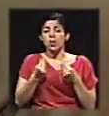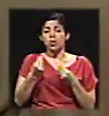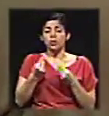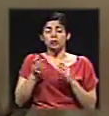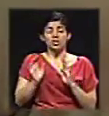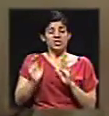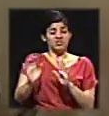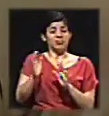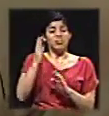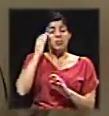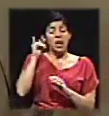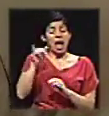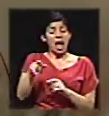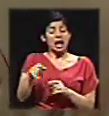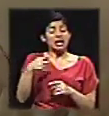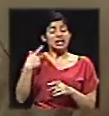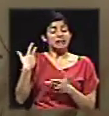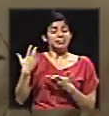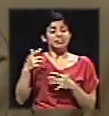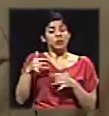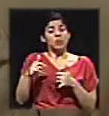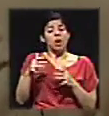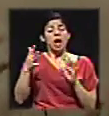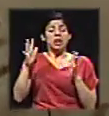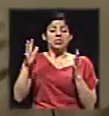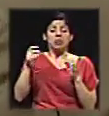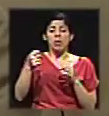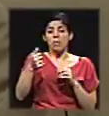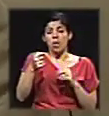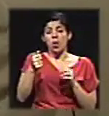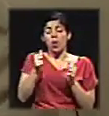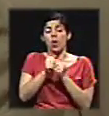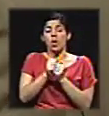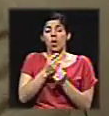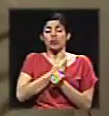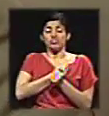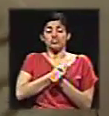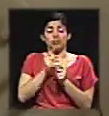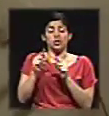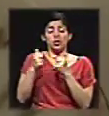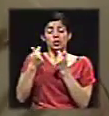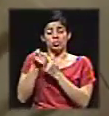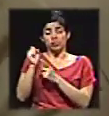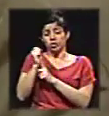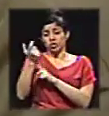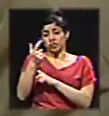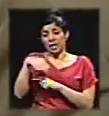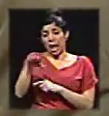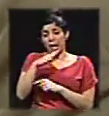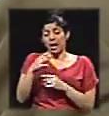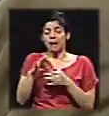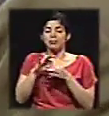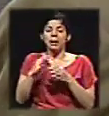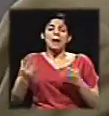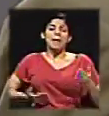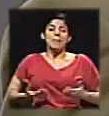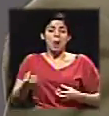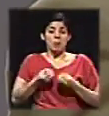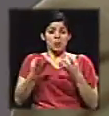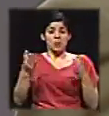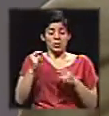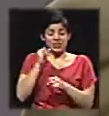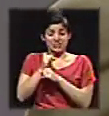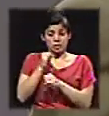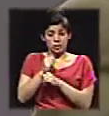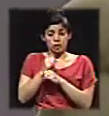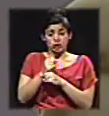rechazo, porque ahí se está jugando un poco con el temor de ciertos grupos sociales, bueno, empleados públicos de ciertas instituciones